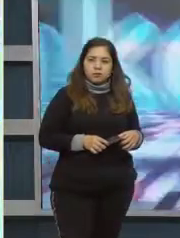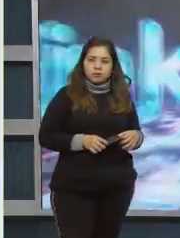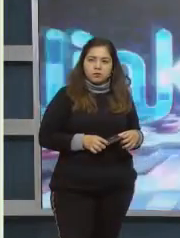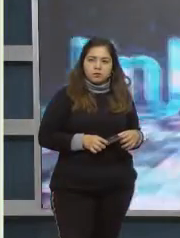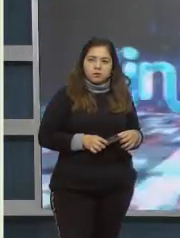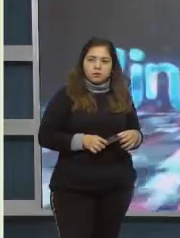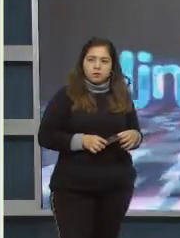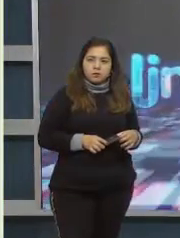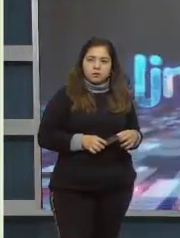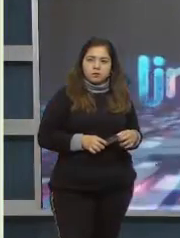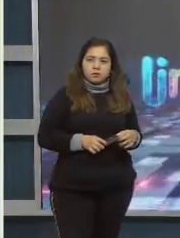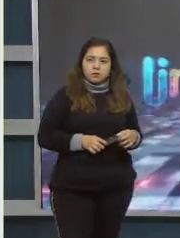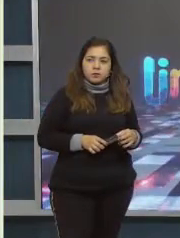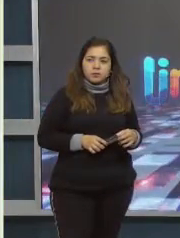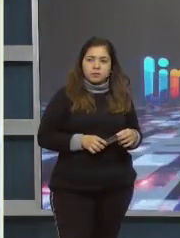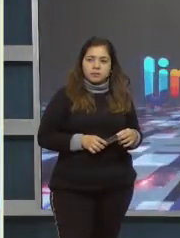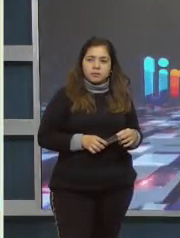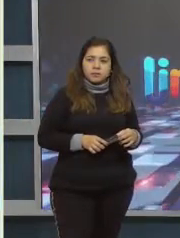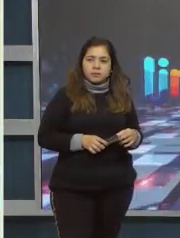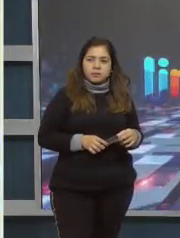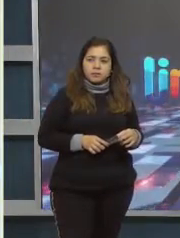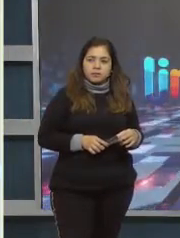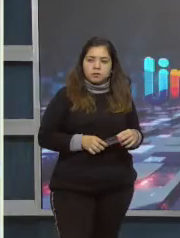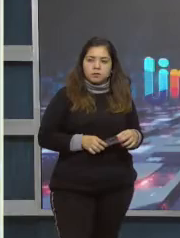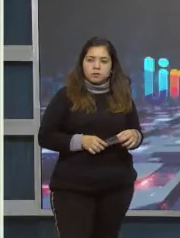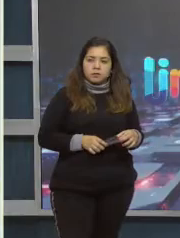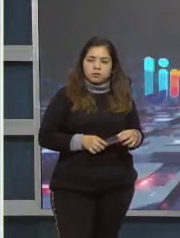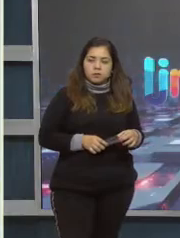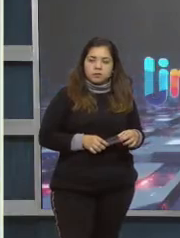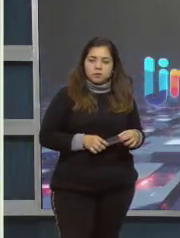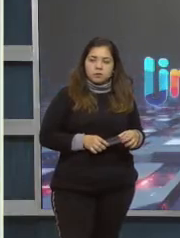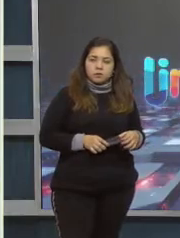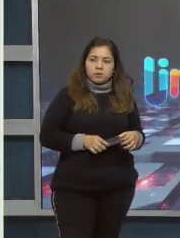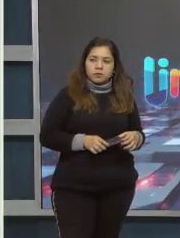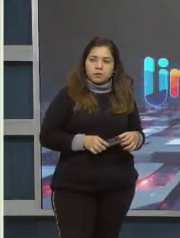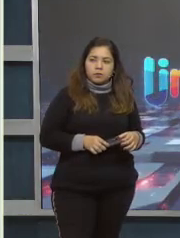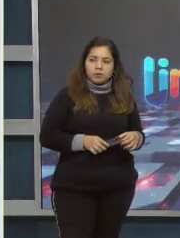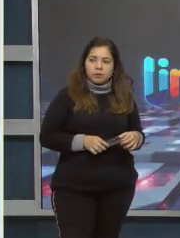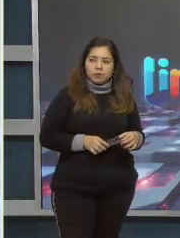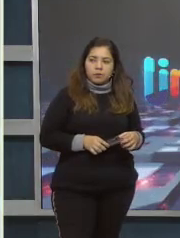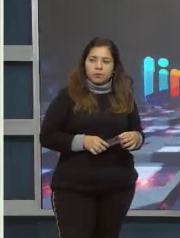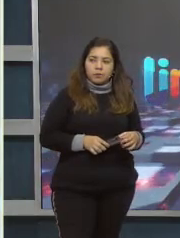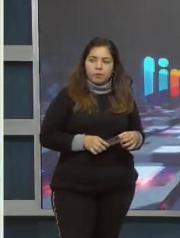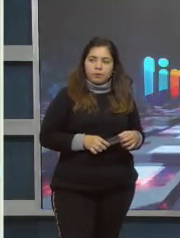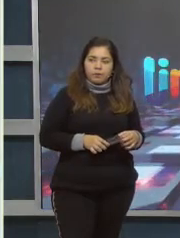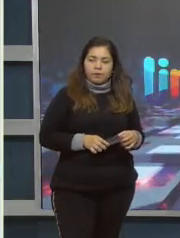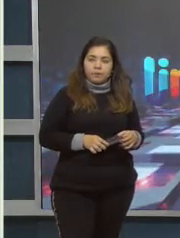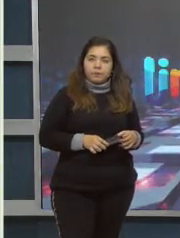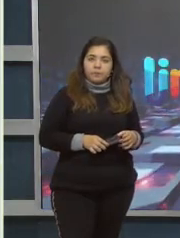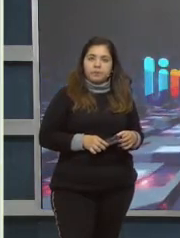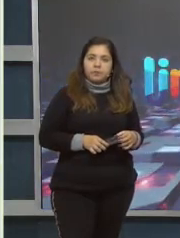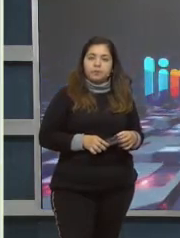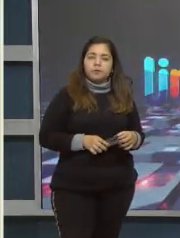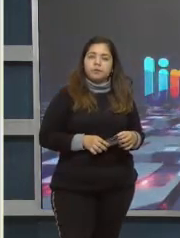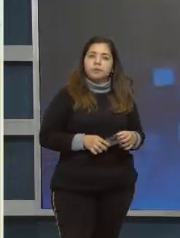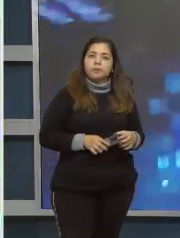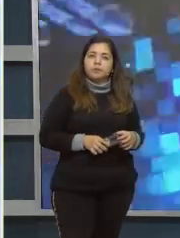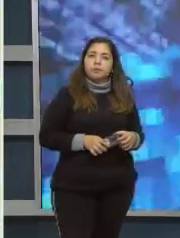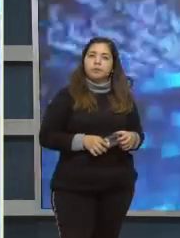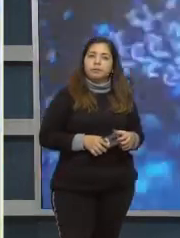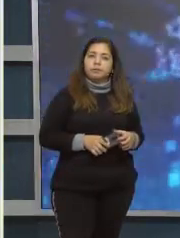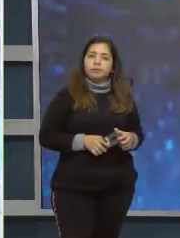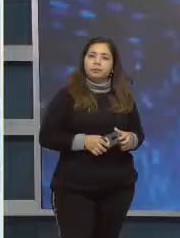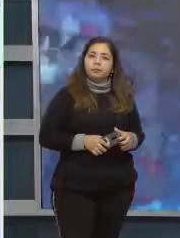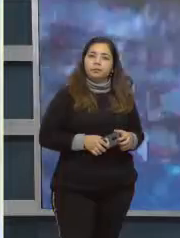conozca la forma en que se va a desarrollar. Pero nosotros preveemos que la mesa va a dar inicio al 10, no al lunes